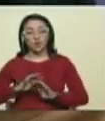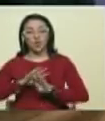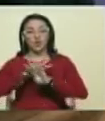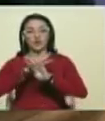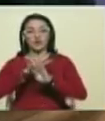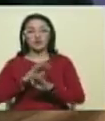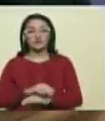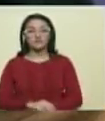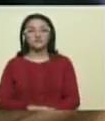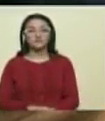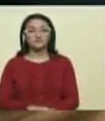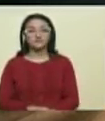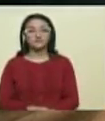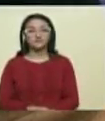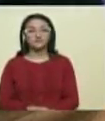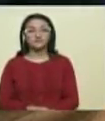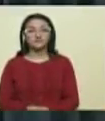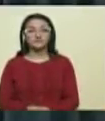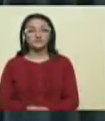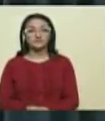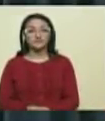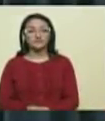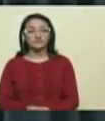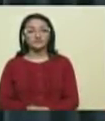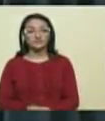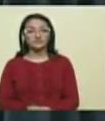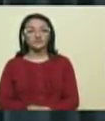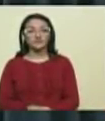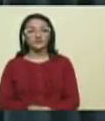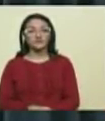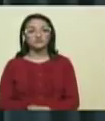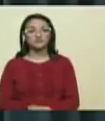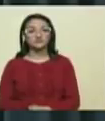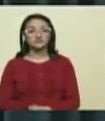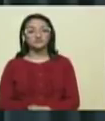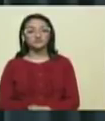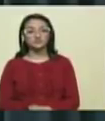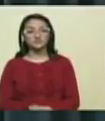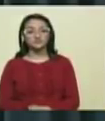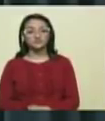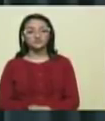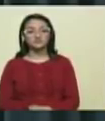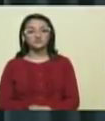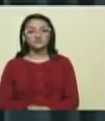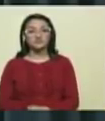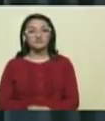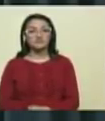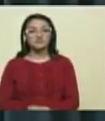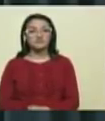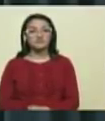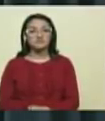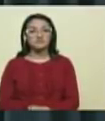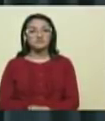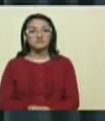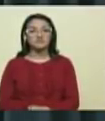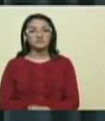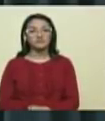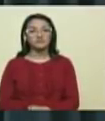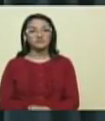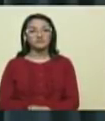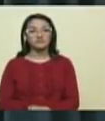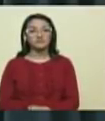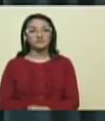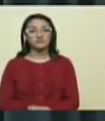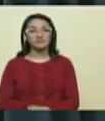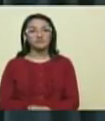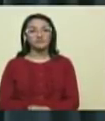del Ministerio de Colonia. Fíjese, Marco, nosotros no hacemos ningún tipo de juicio, como se lo hizo Neruda en su poema,